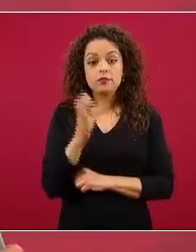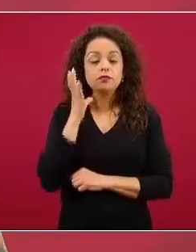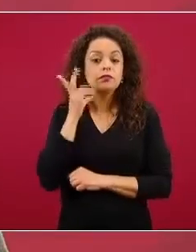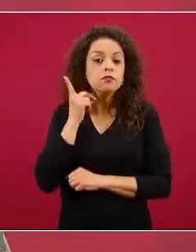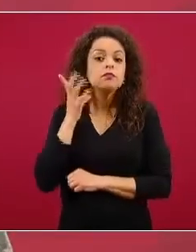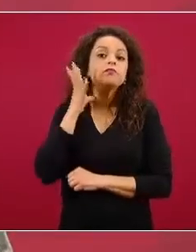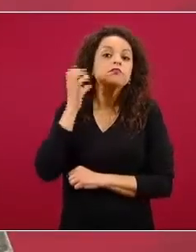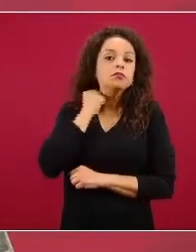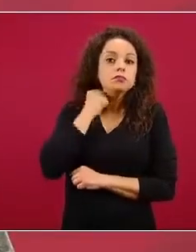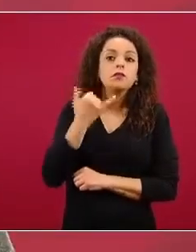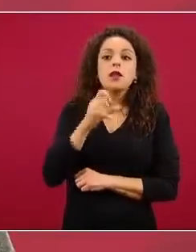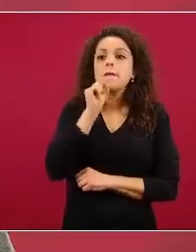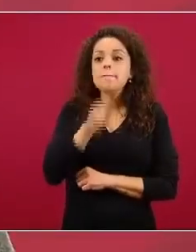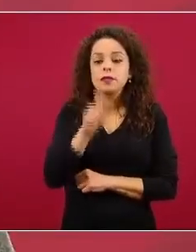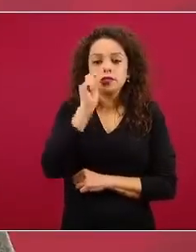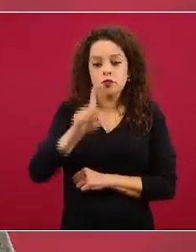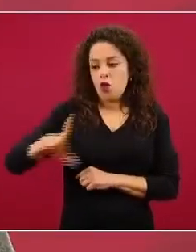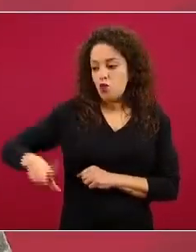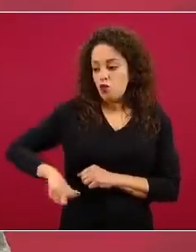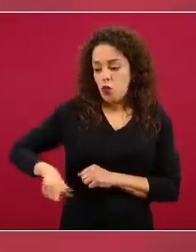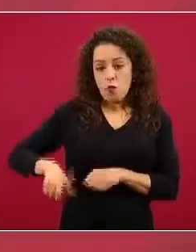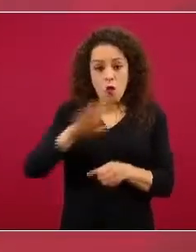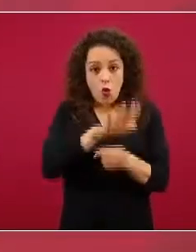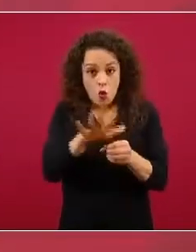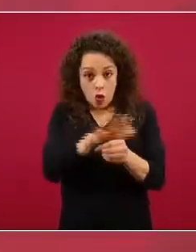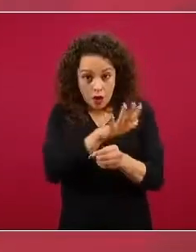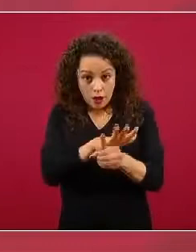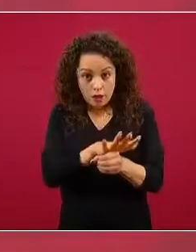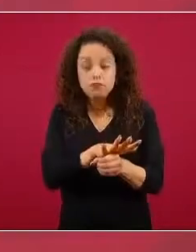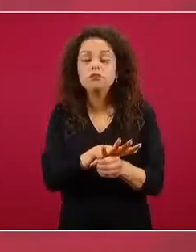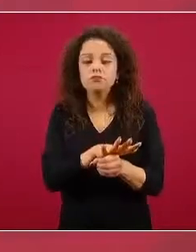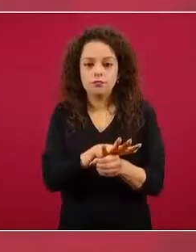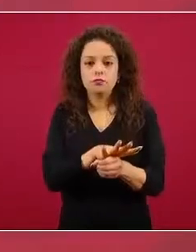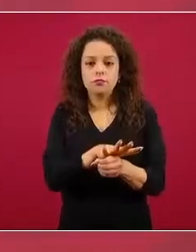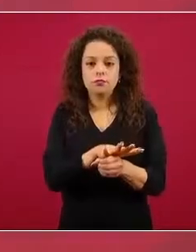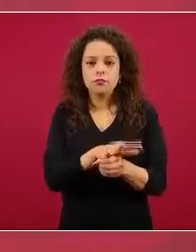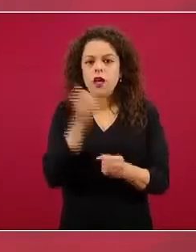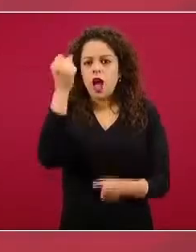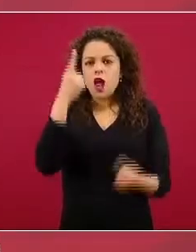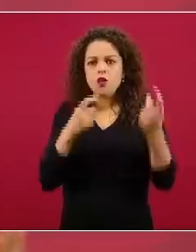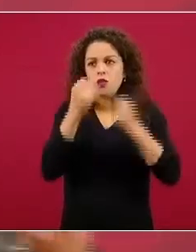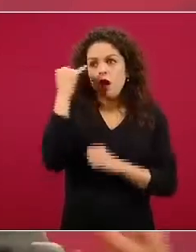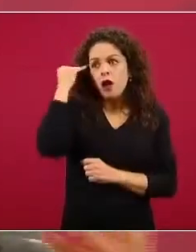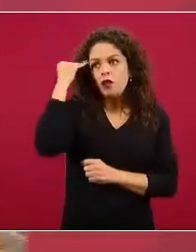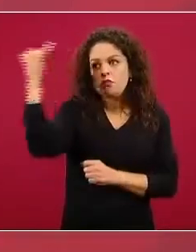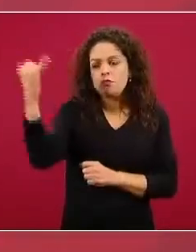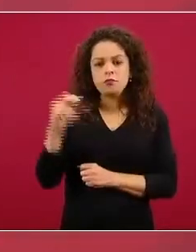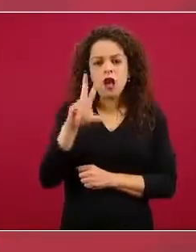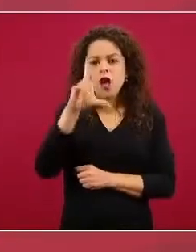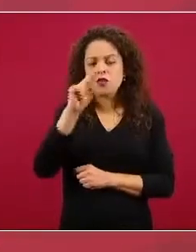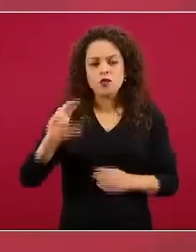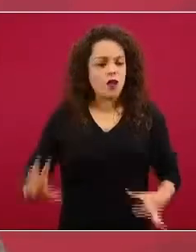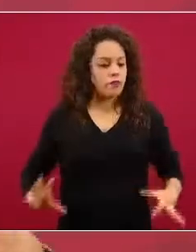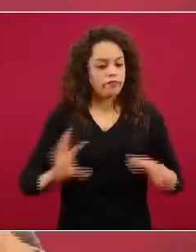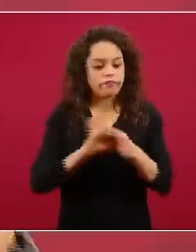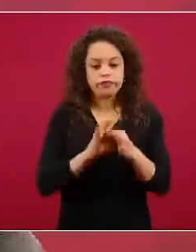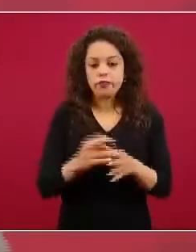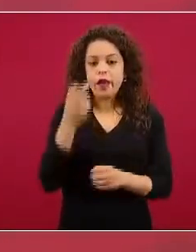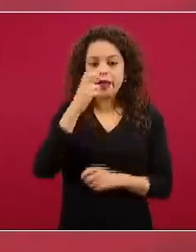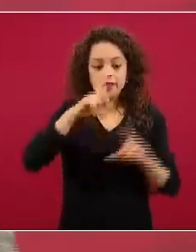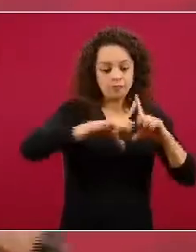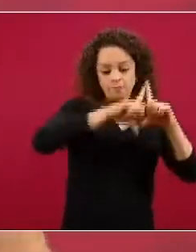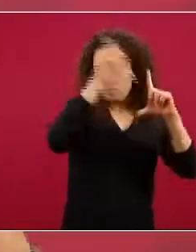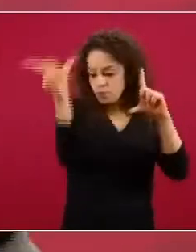y también a veces en los gobiernos locales, hay perspectivas que no convidan con ese sentido de unidad nacional, ese sentido